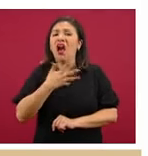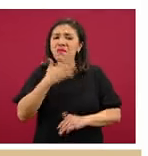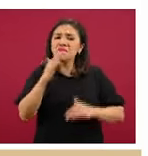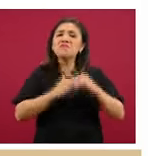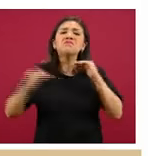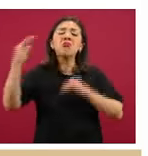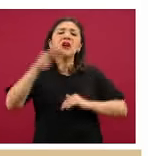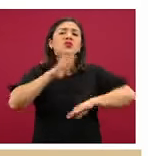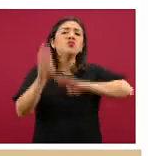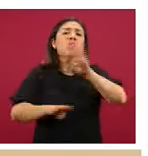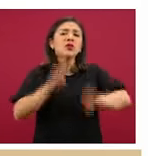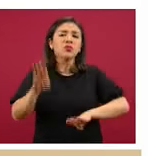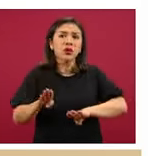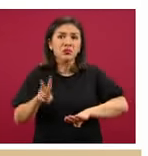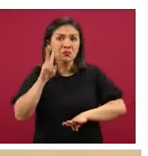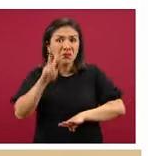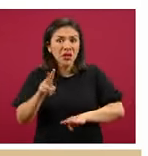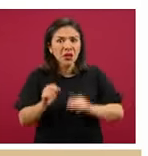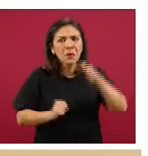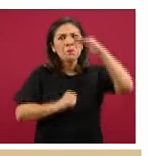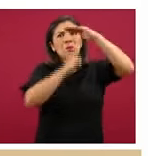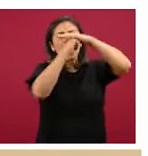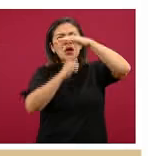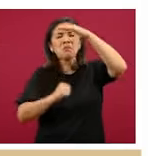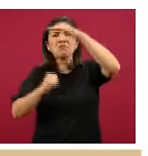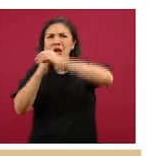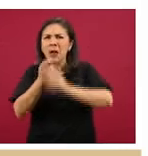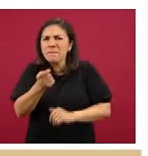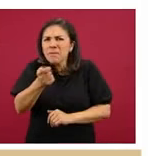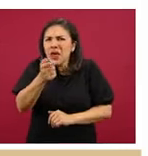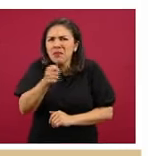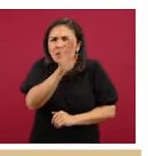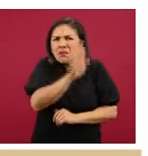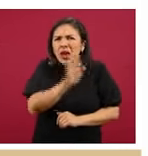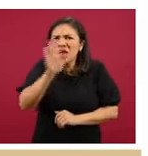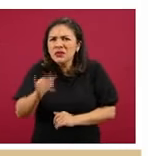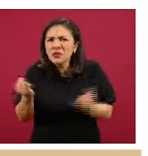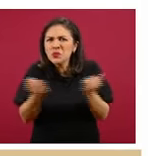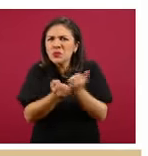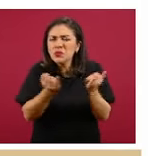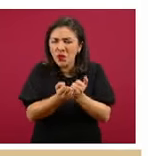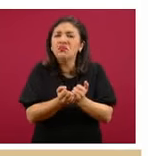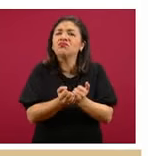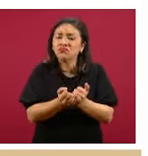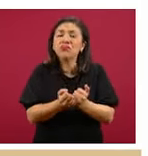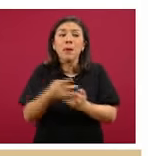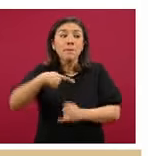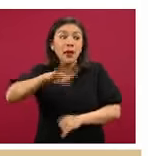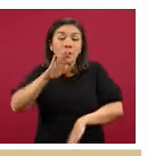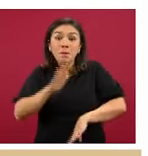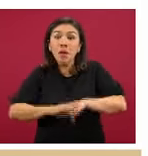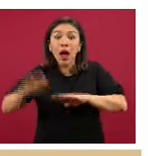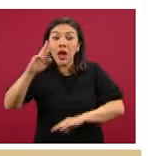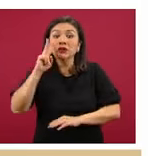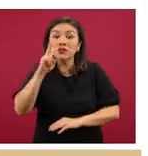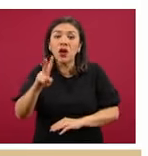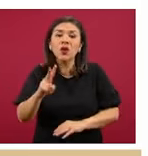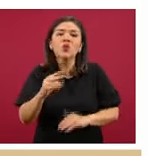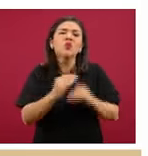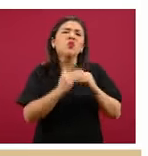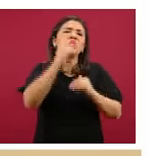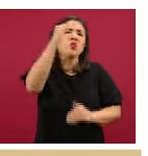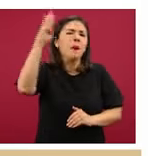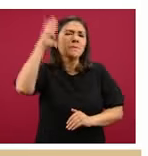mortalidad con picos muy similares y con tendencias también muy similares, aunque la magnitud es claramente